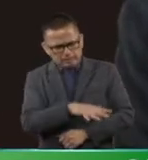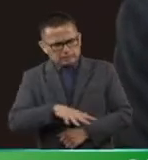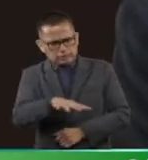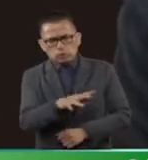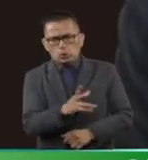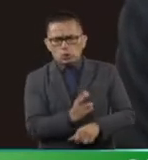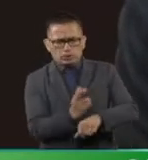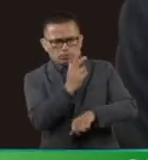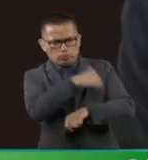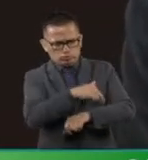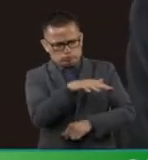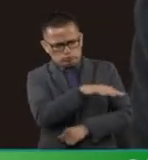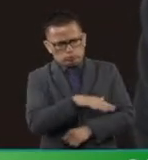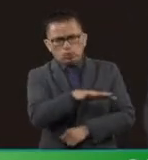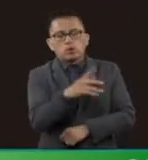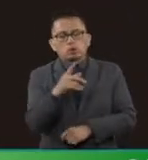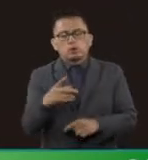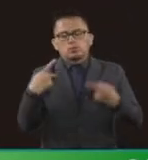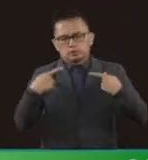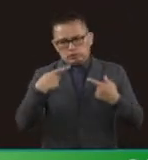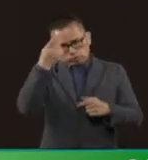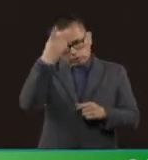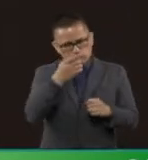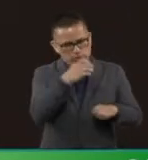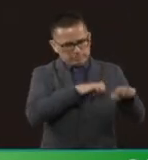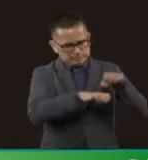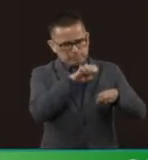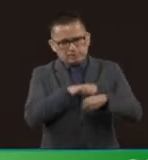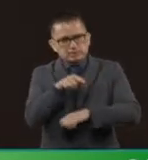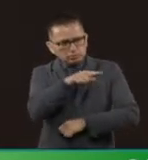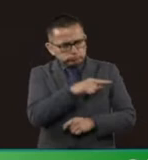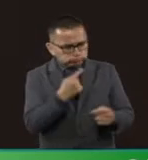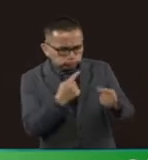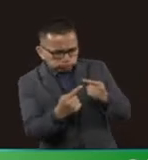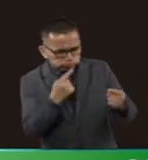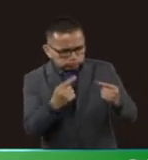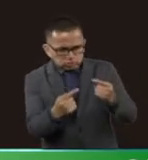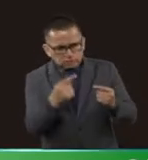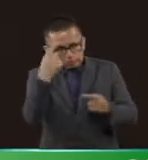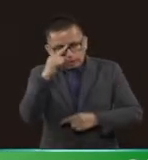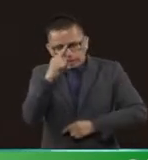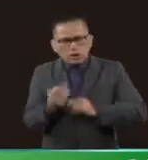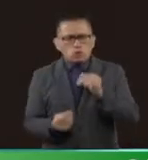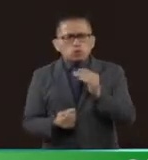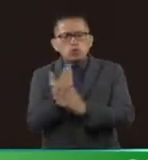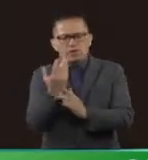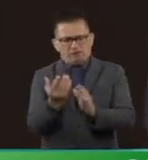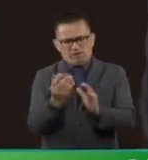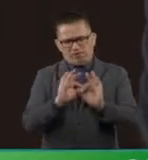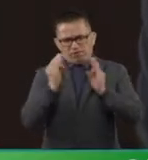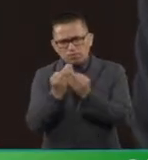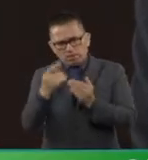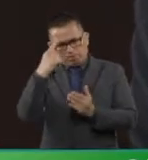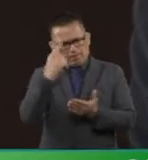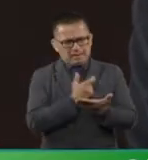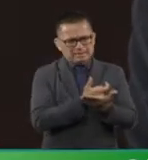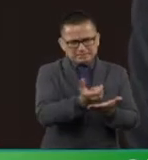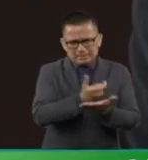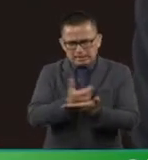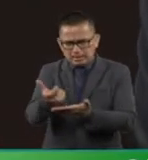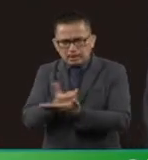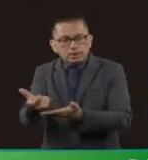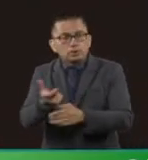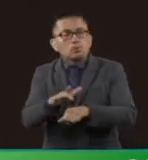hicimos el planteamiento de la nueva cultura salarial para recuperar el